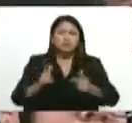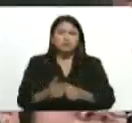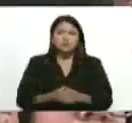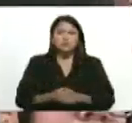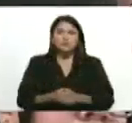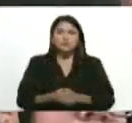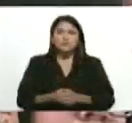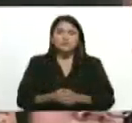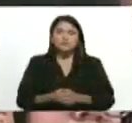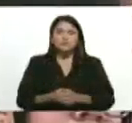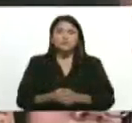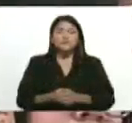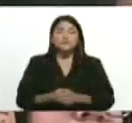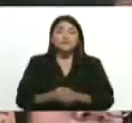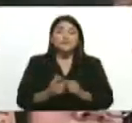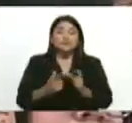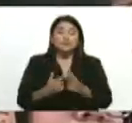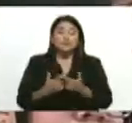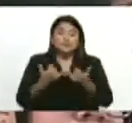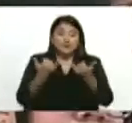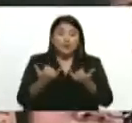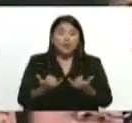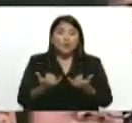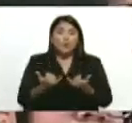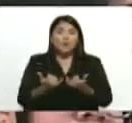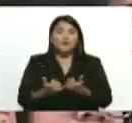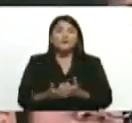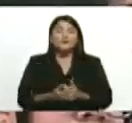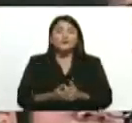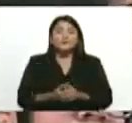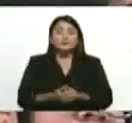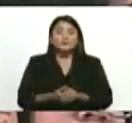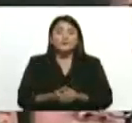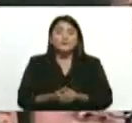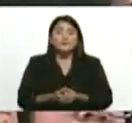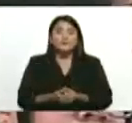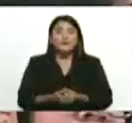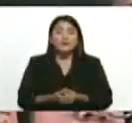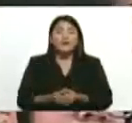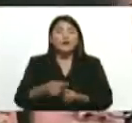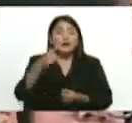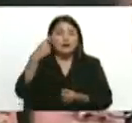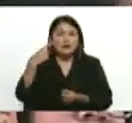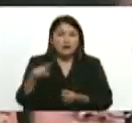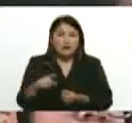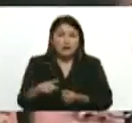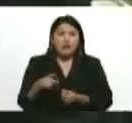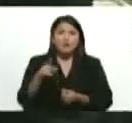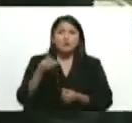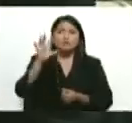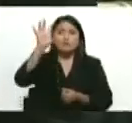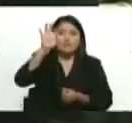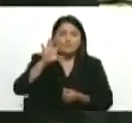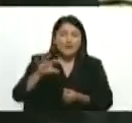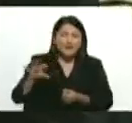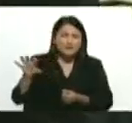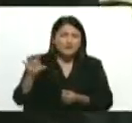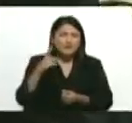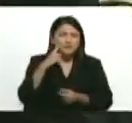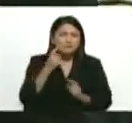Hoy se demuestra más que nunca que hay un sector de la comunidad internacional que